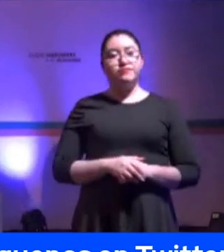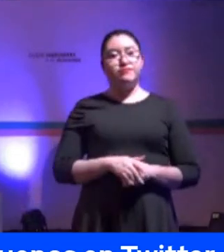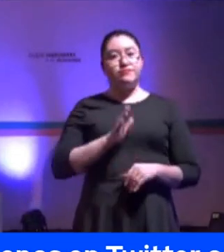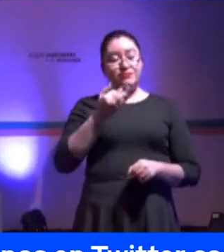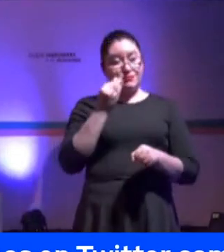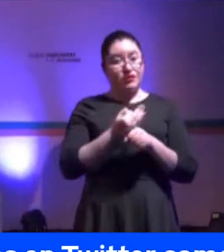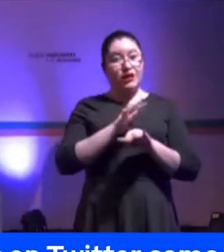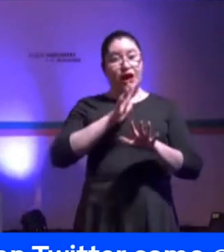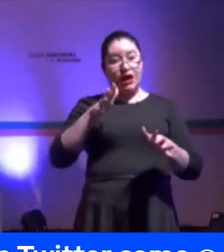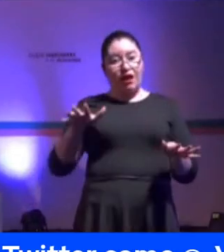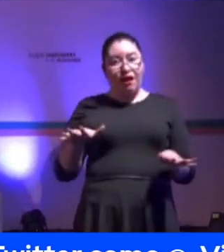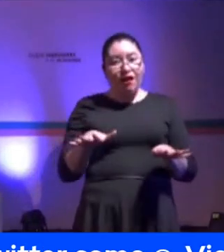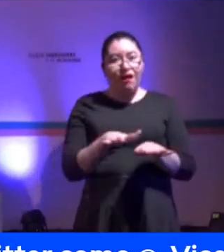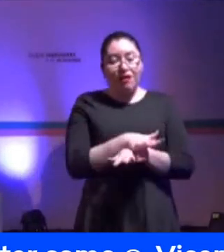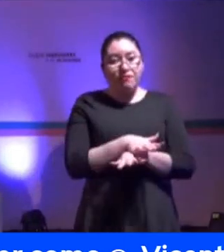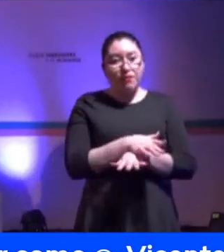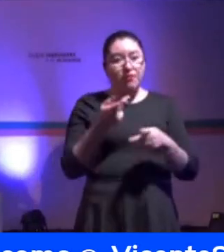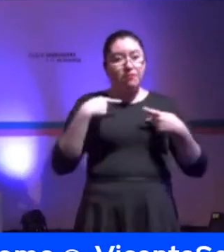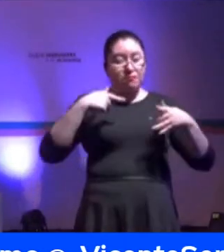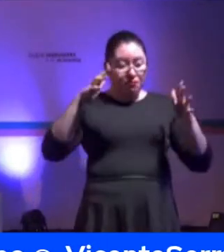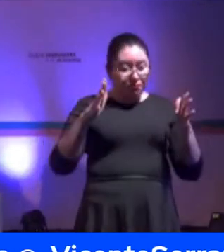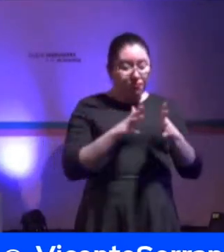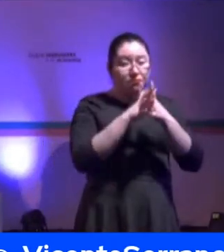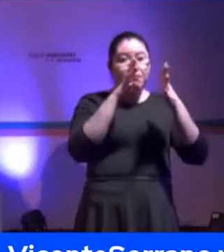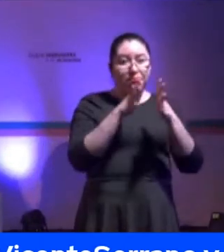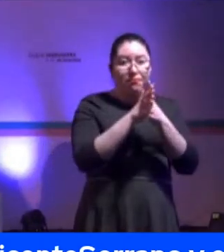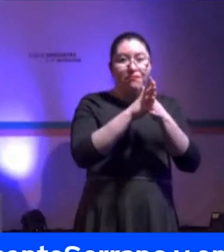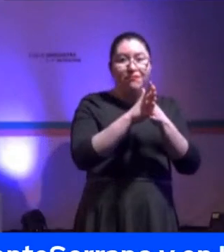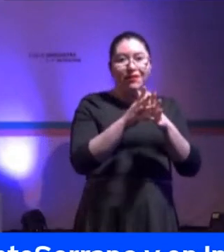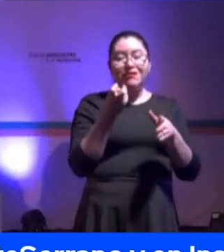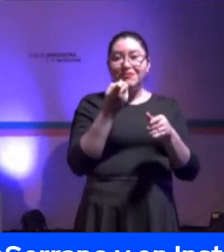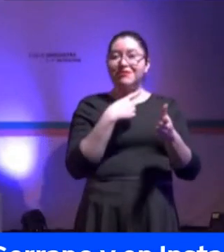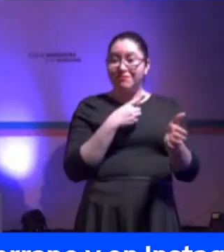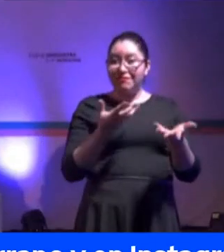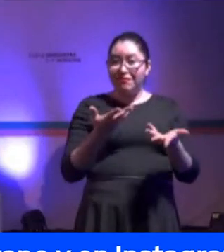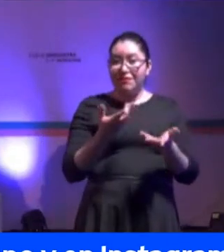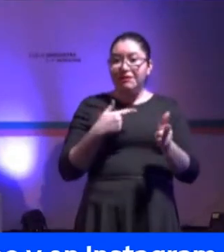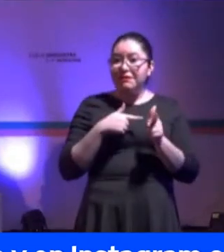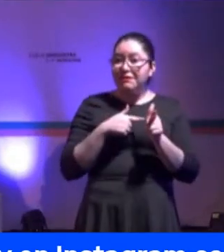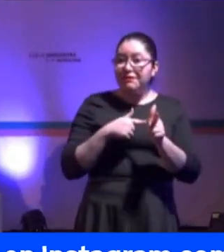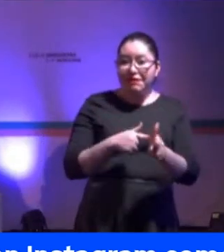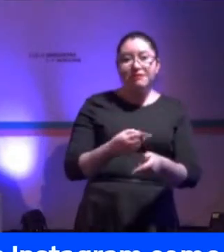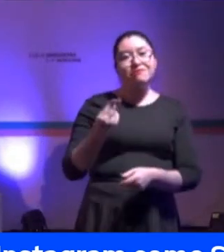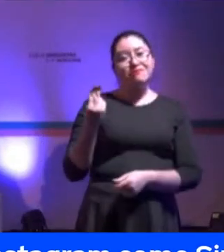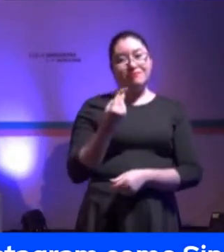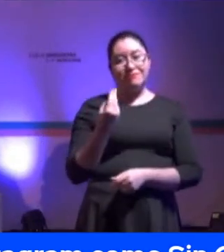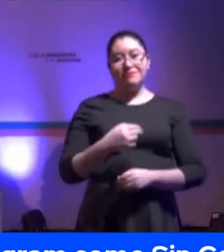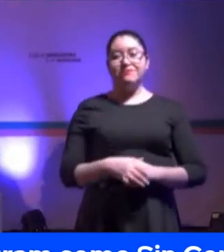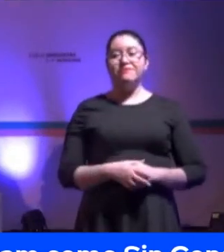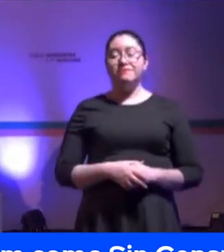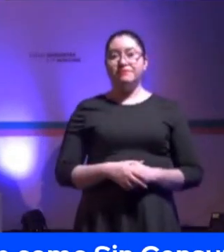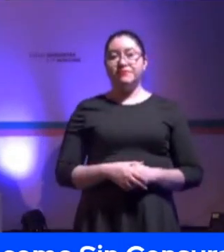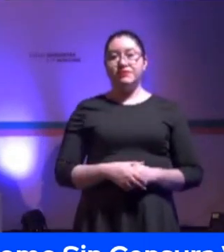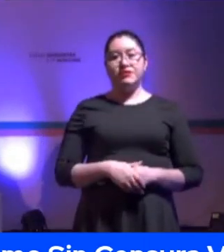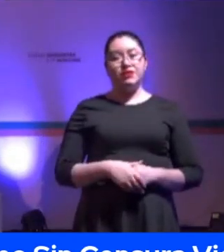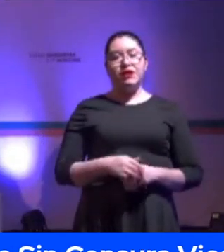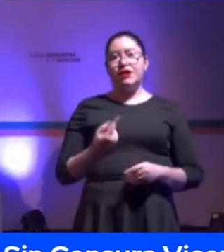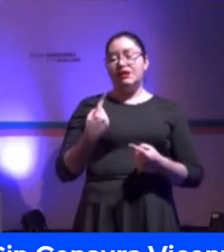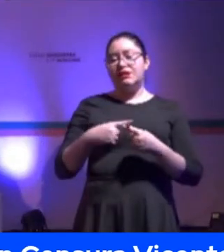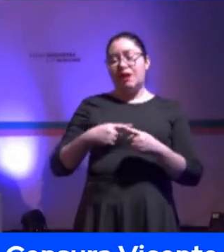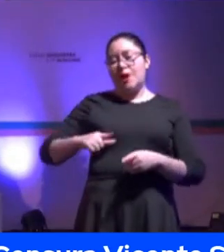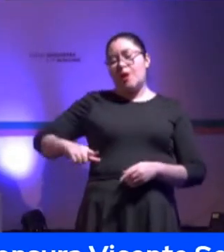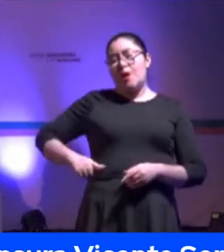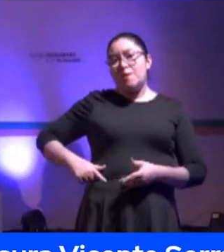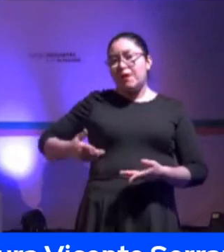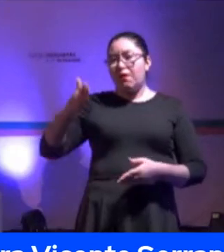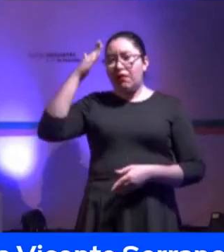la transformación, llegó la gente participa. Eso debe mantenerse y crecer. Llegue quien llegue, sea de donde